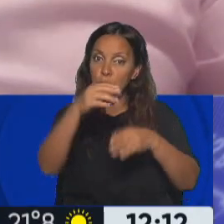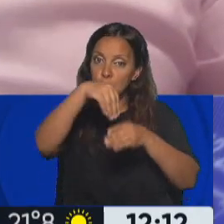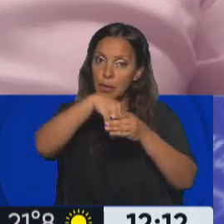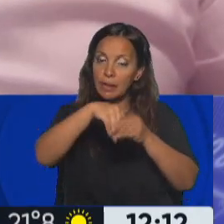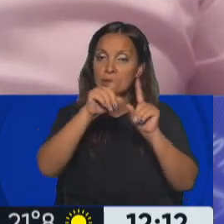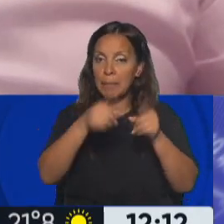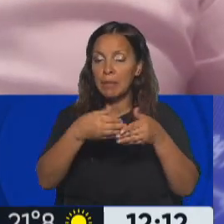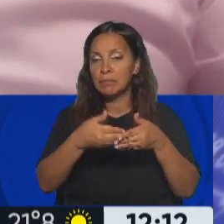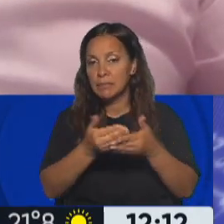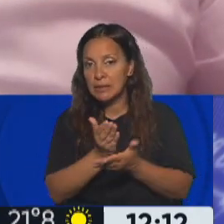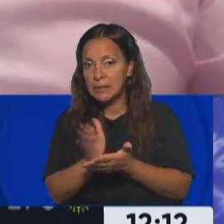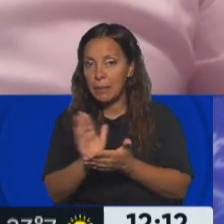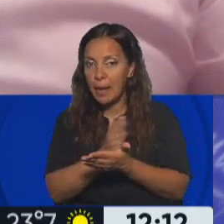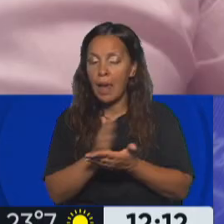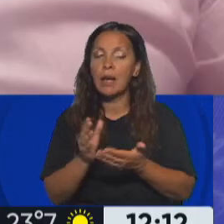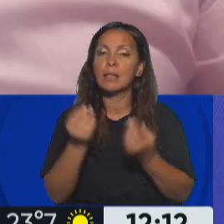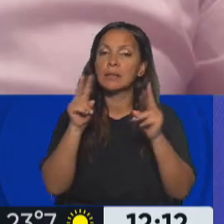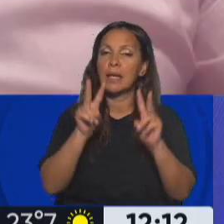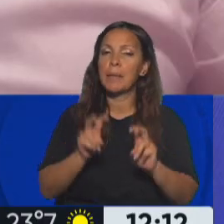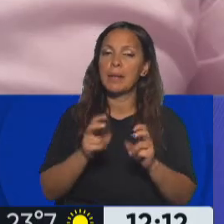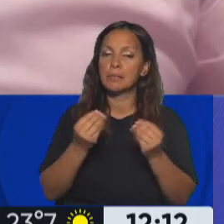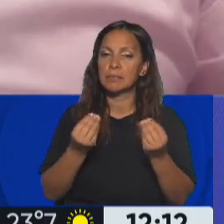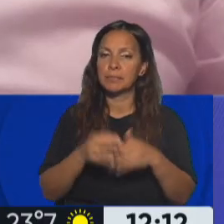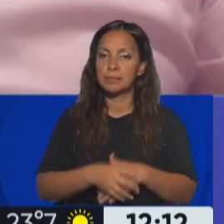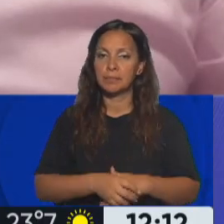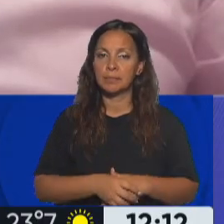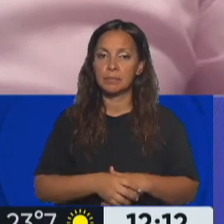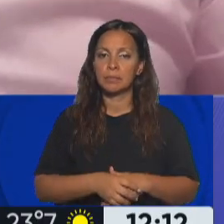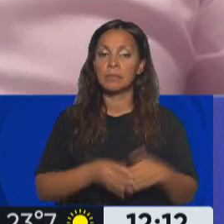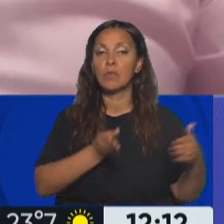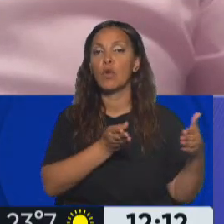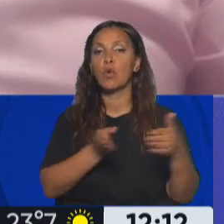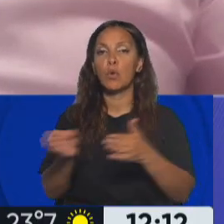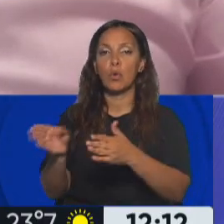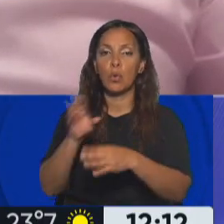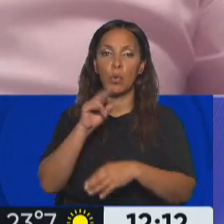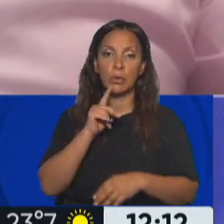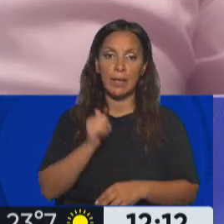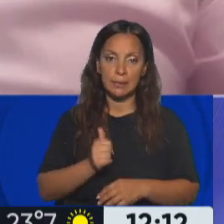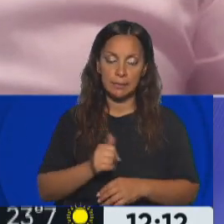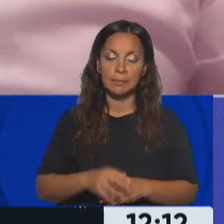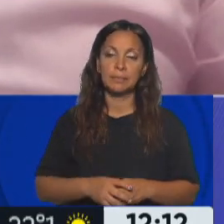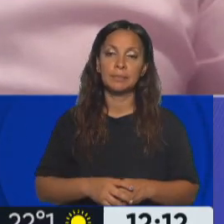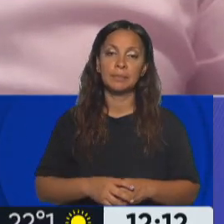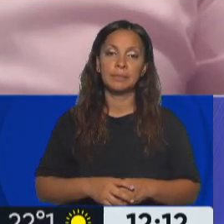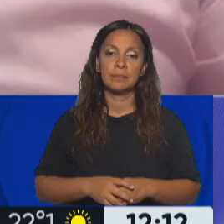separar en todo lo que es rutas. Mm. La